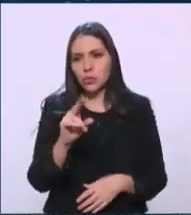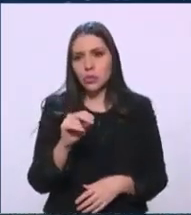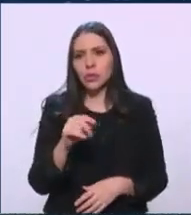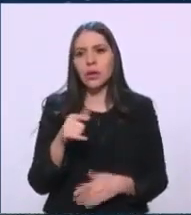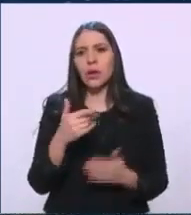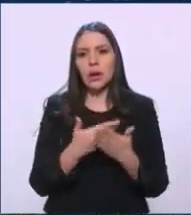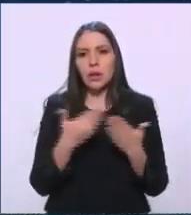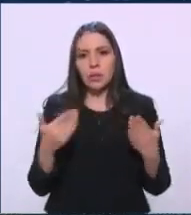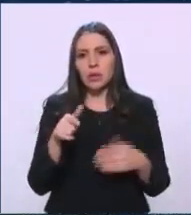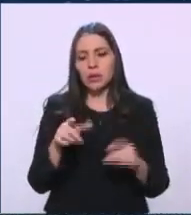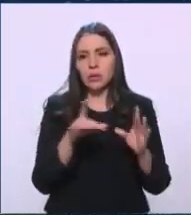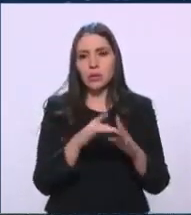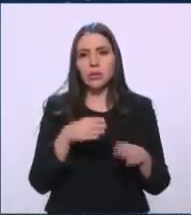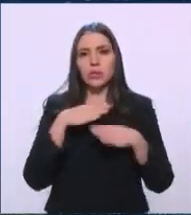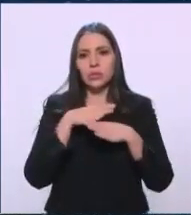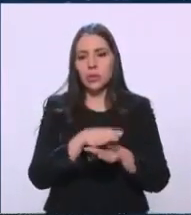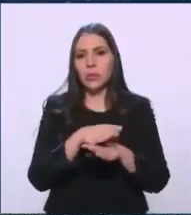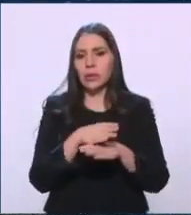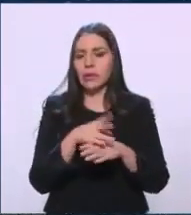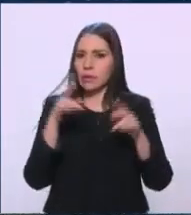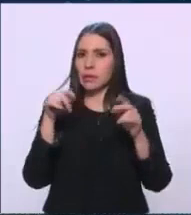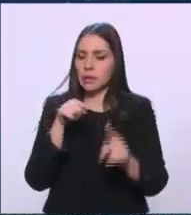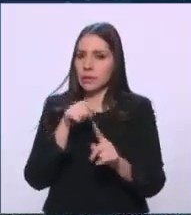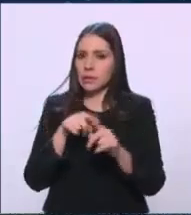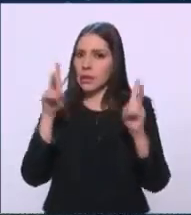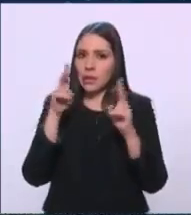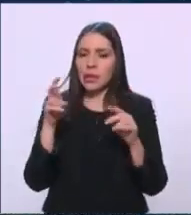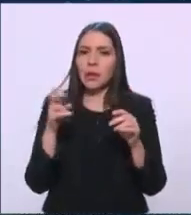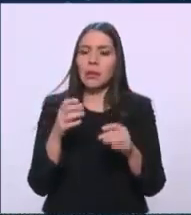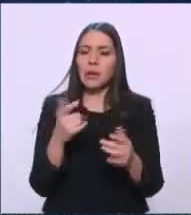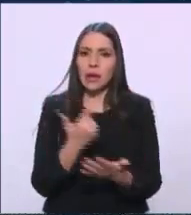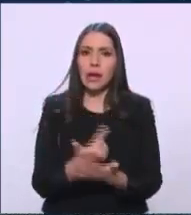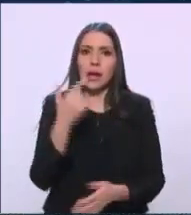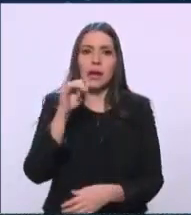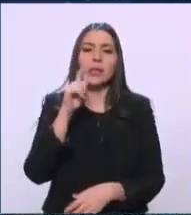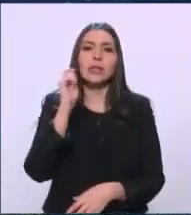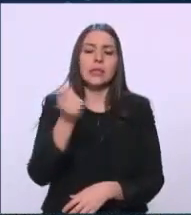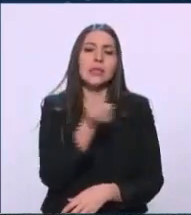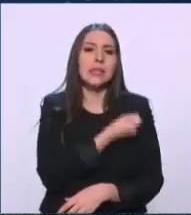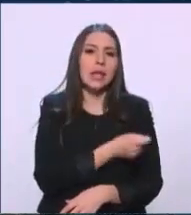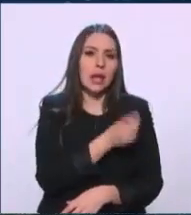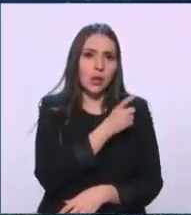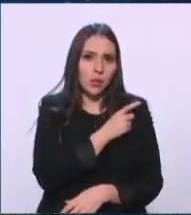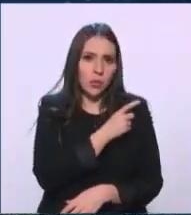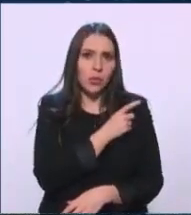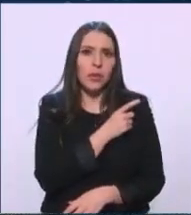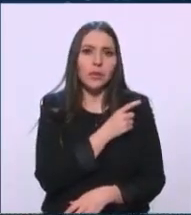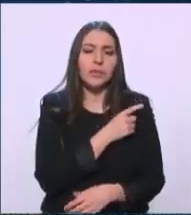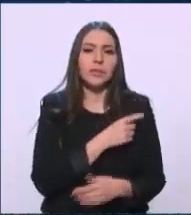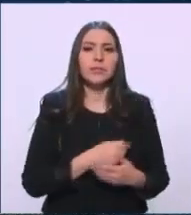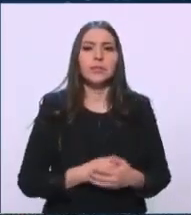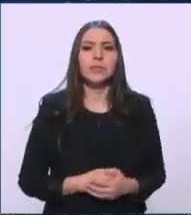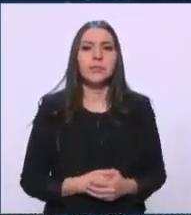de un tema gravísimo como es la salud, pero en el impacto genérico en un país